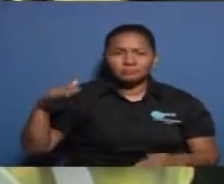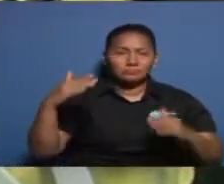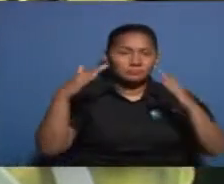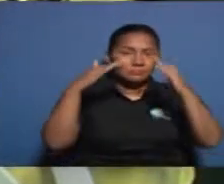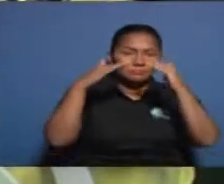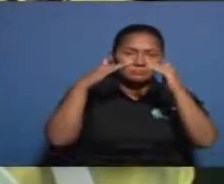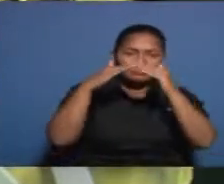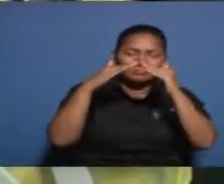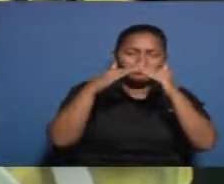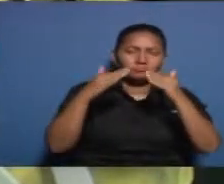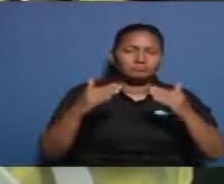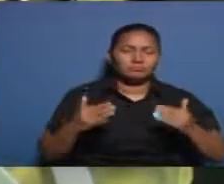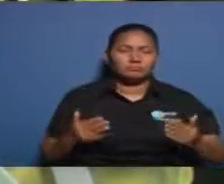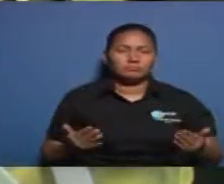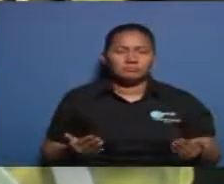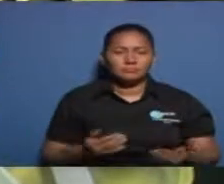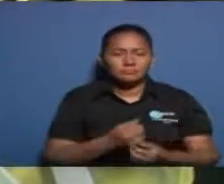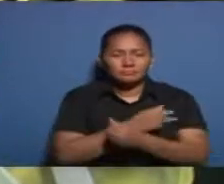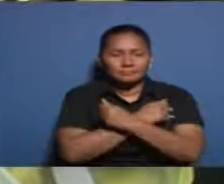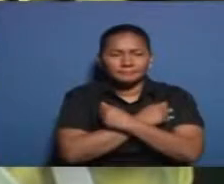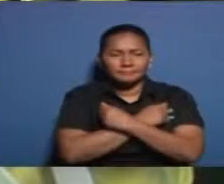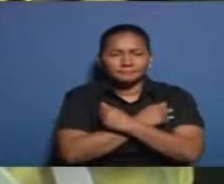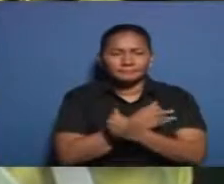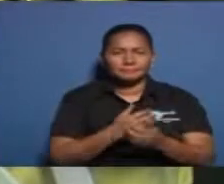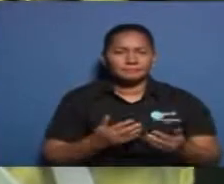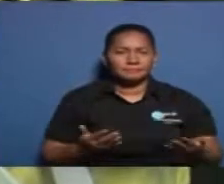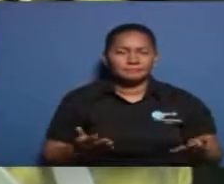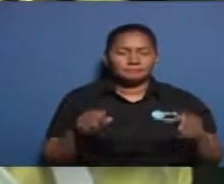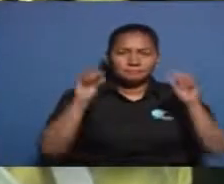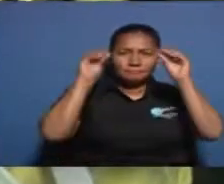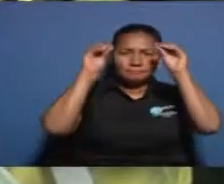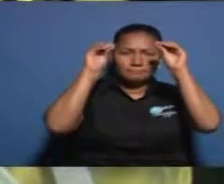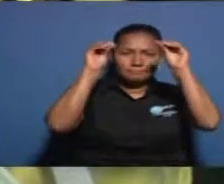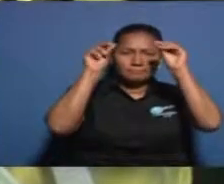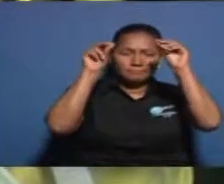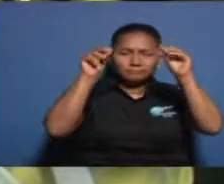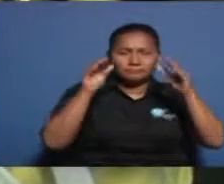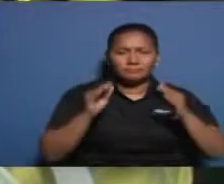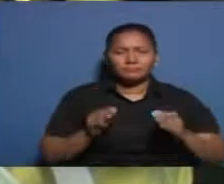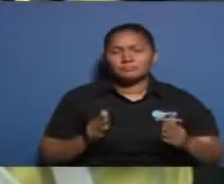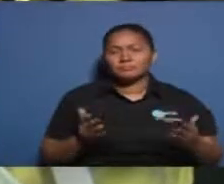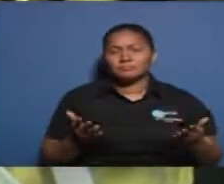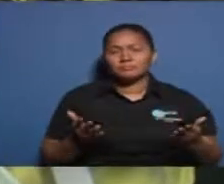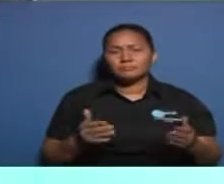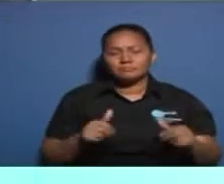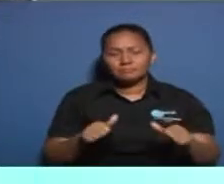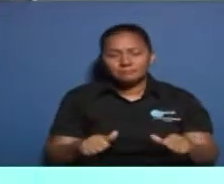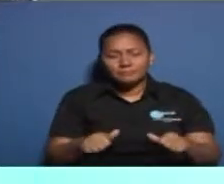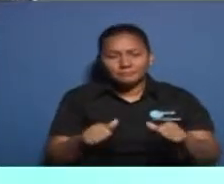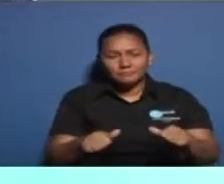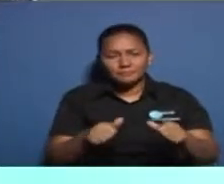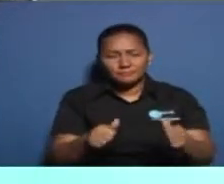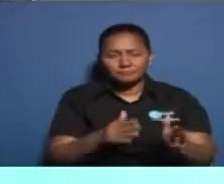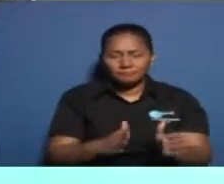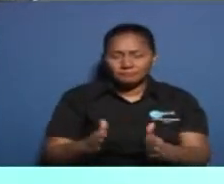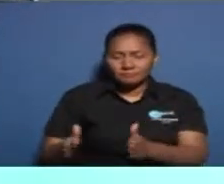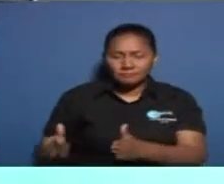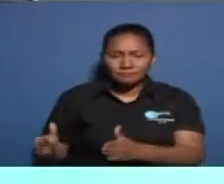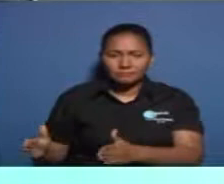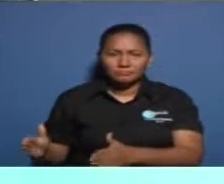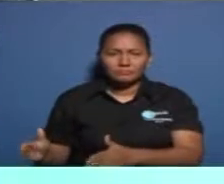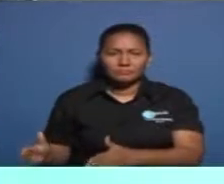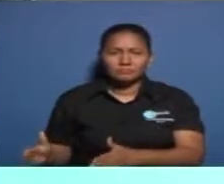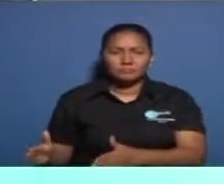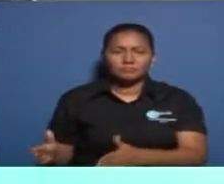que hay un factor importante y uno la docencia tiene que seguir si esto es un proceso permanente de espacio